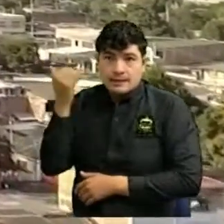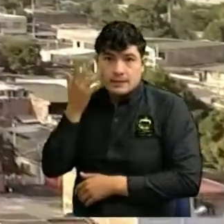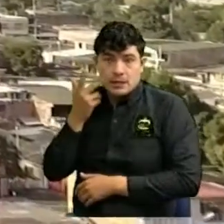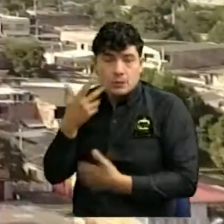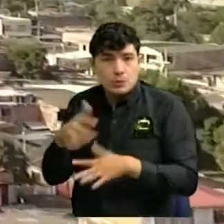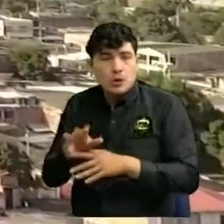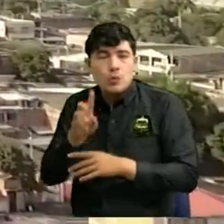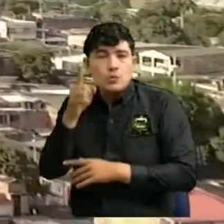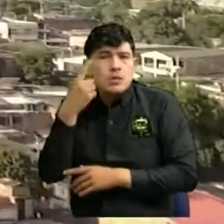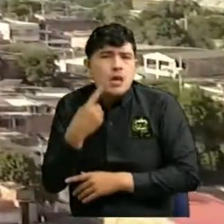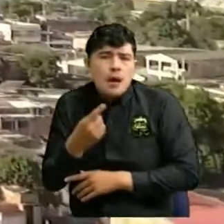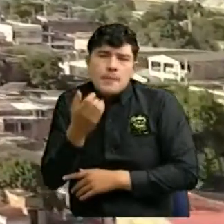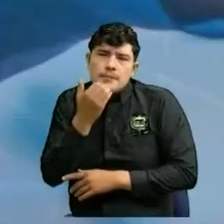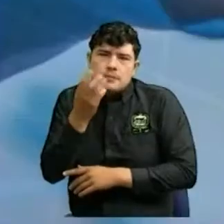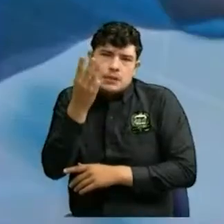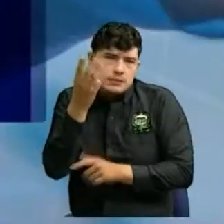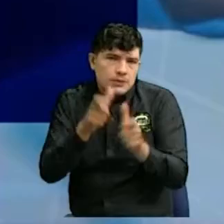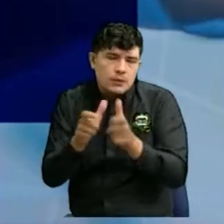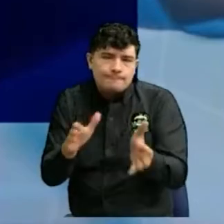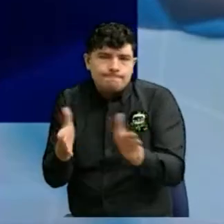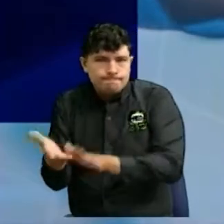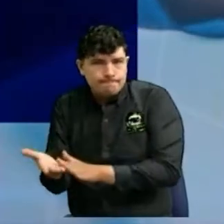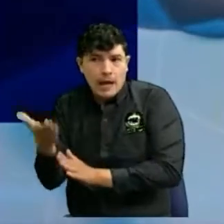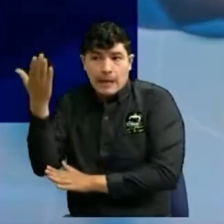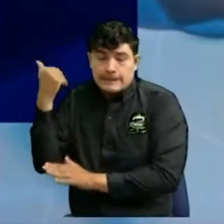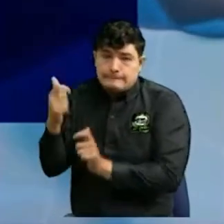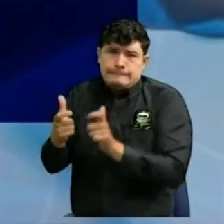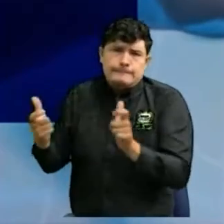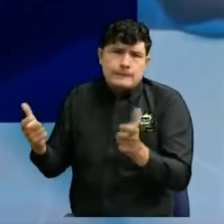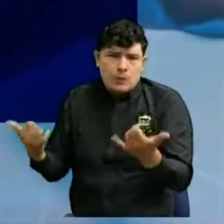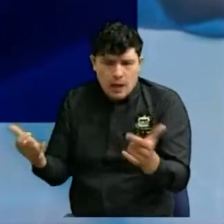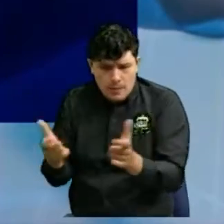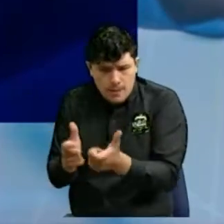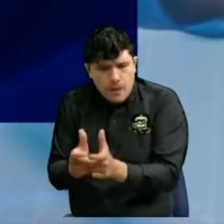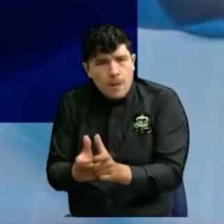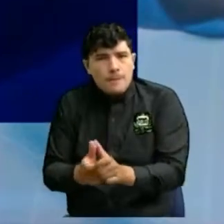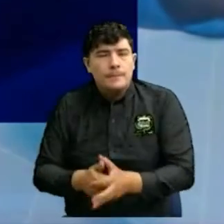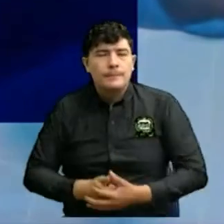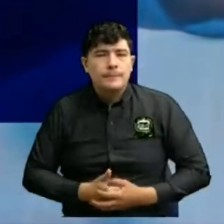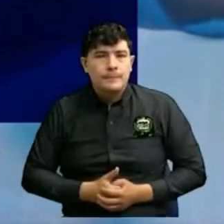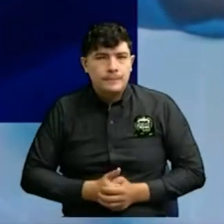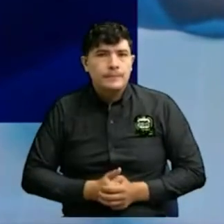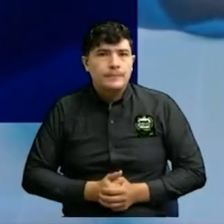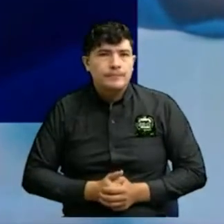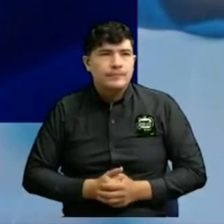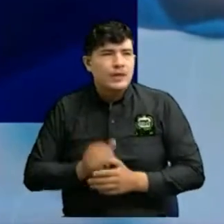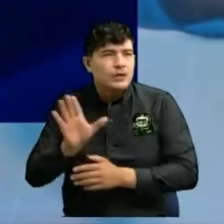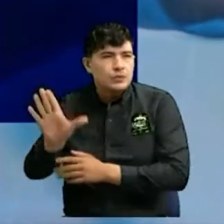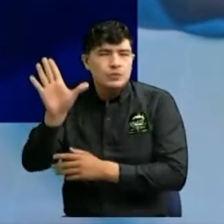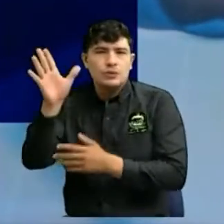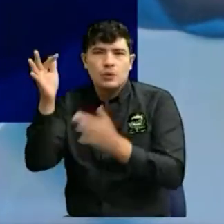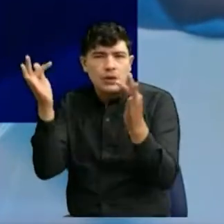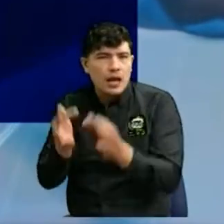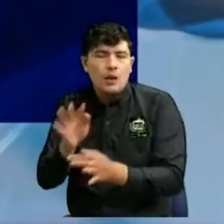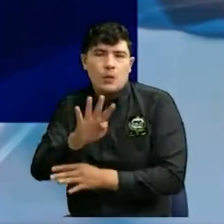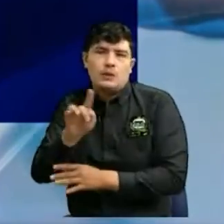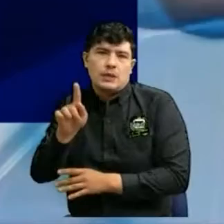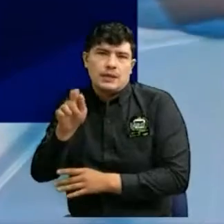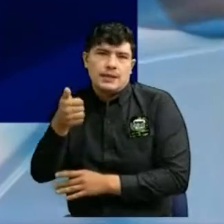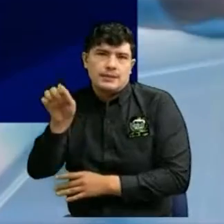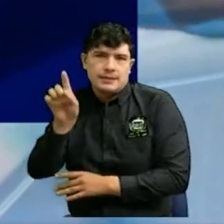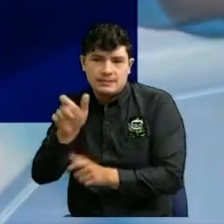de tres muertes diarias por este virus para este departamento el total de casos activos están 416